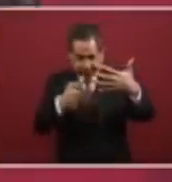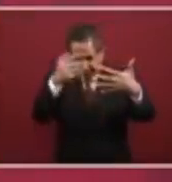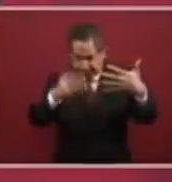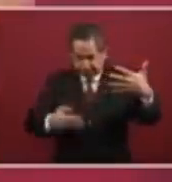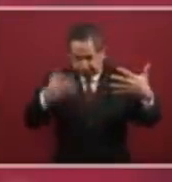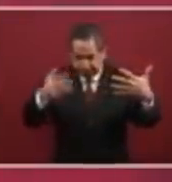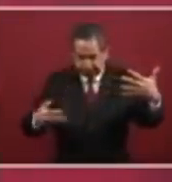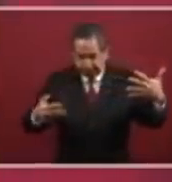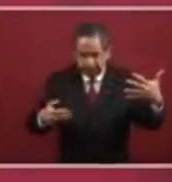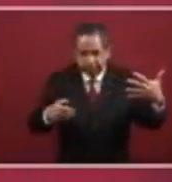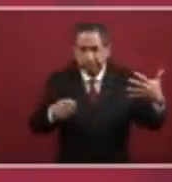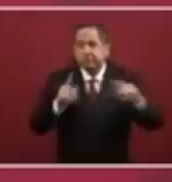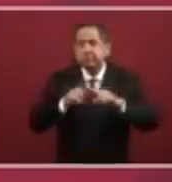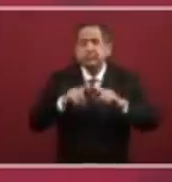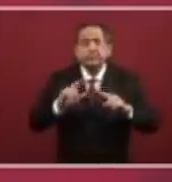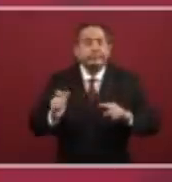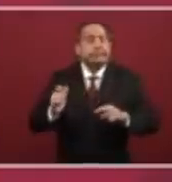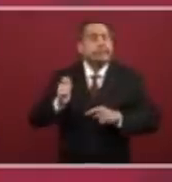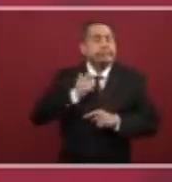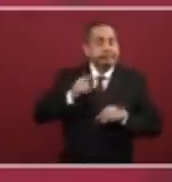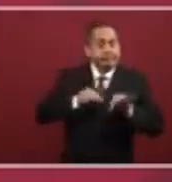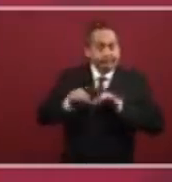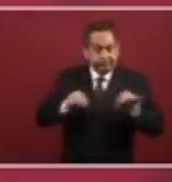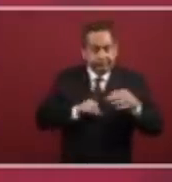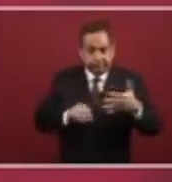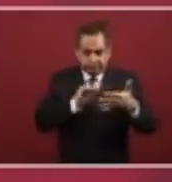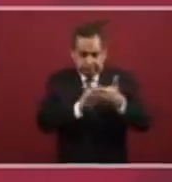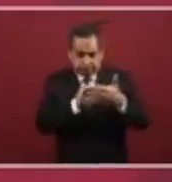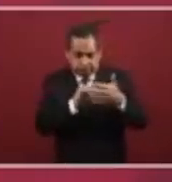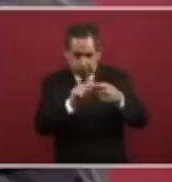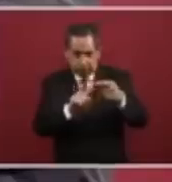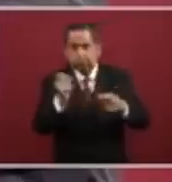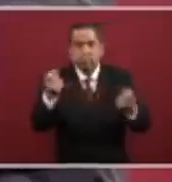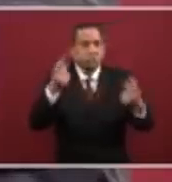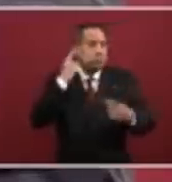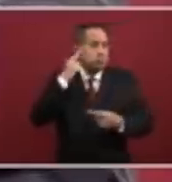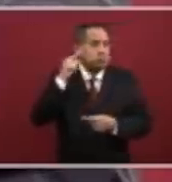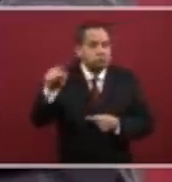de los que trabajaron, y además, repito, me están escuchando.